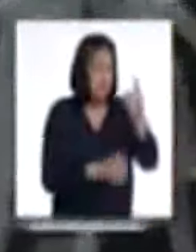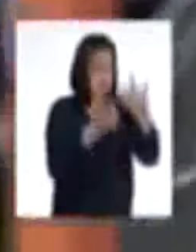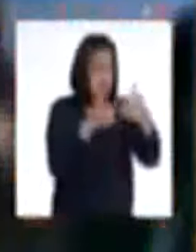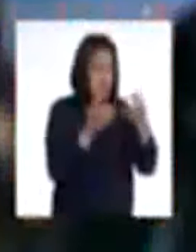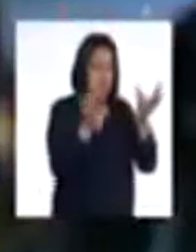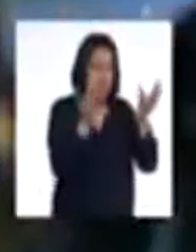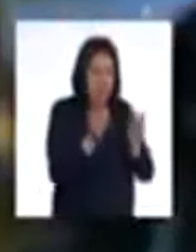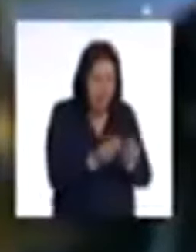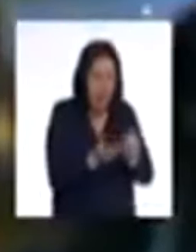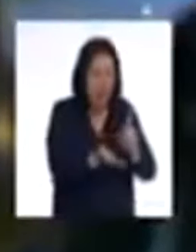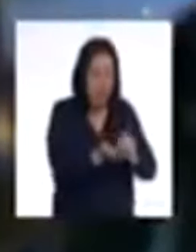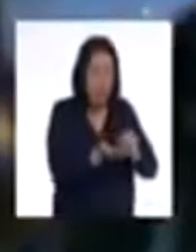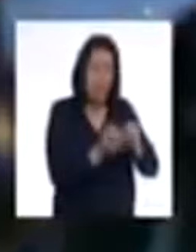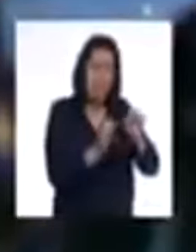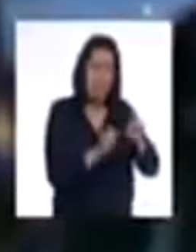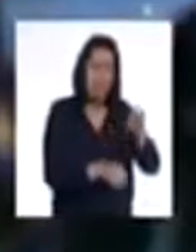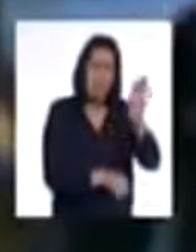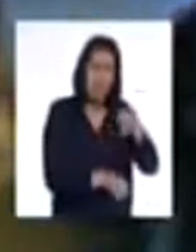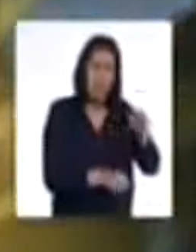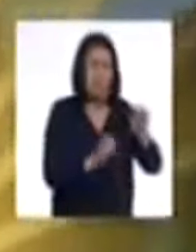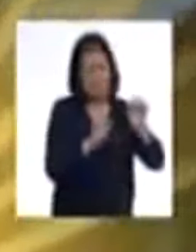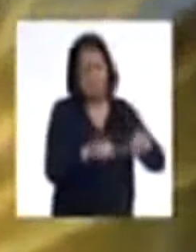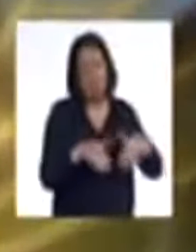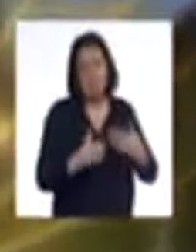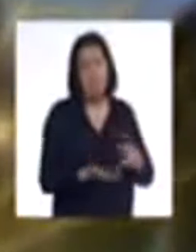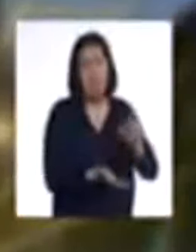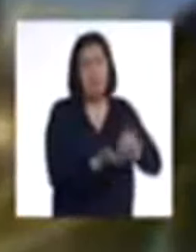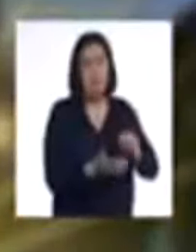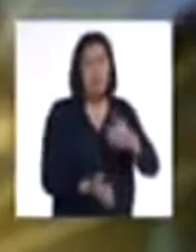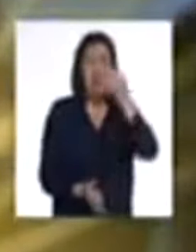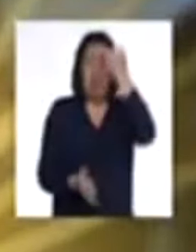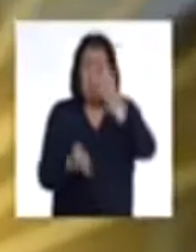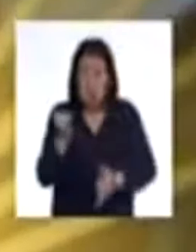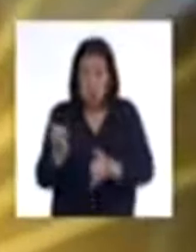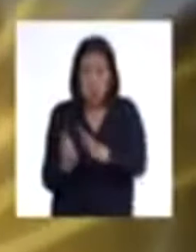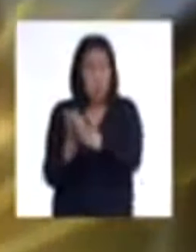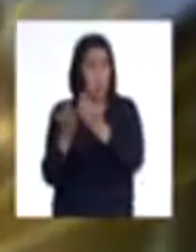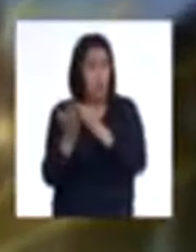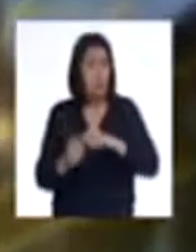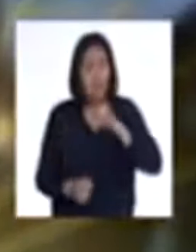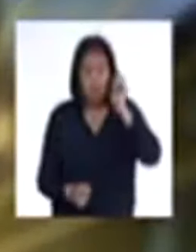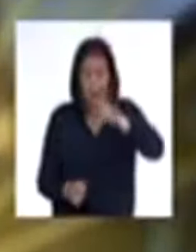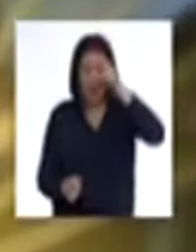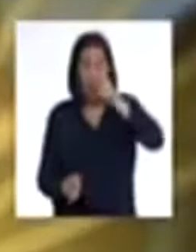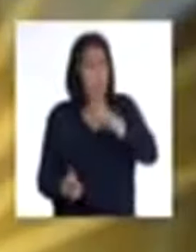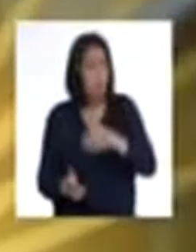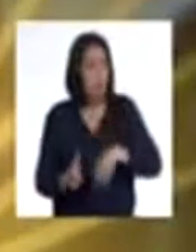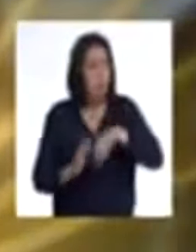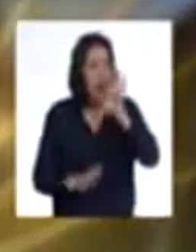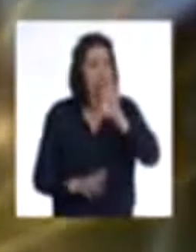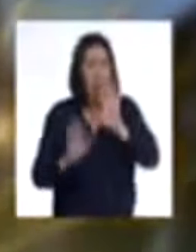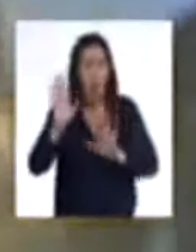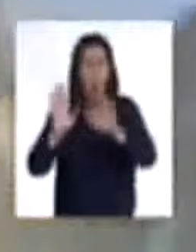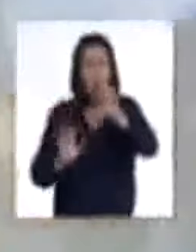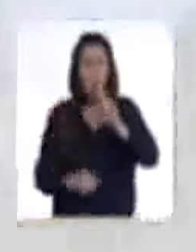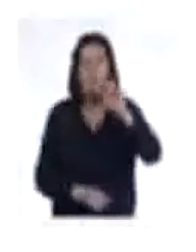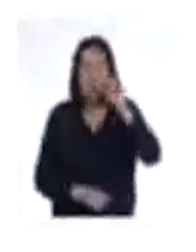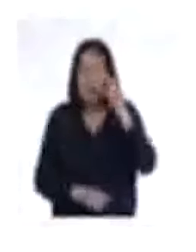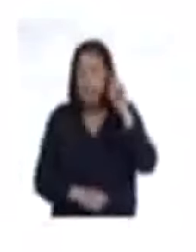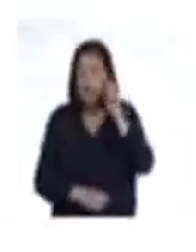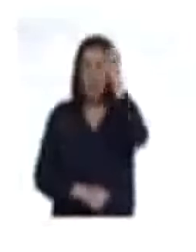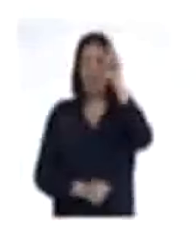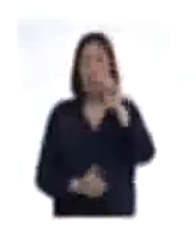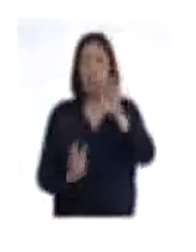editorial británica se animó a publicarlo. El último libro de Harry Potter vendió más de 11 millones de copias.